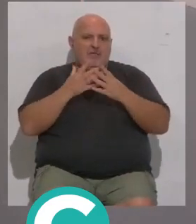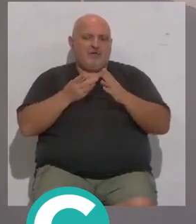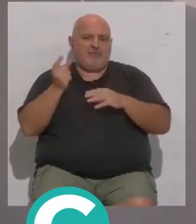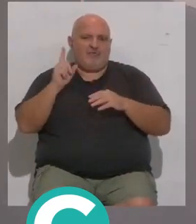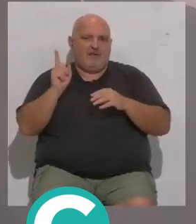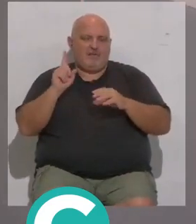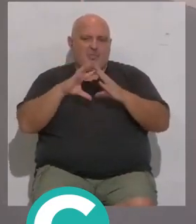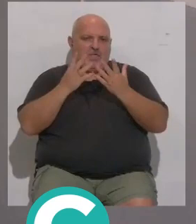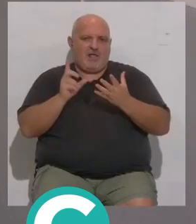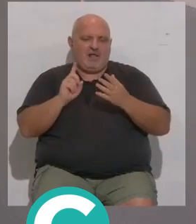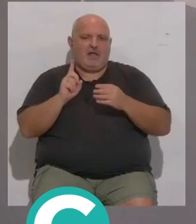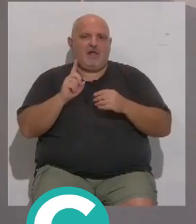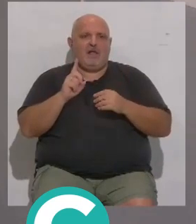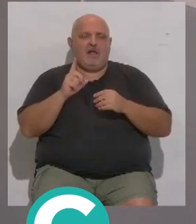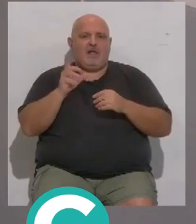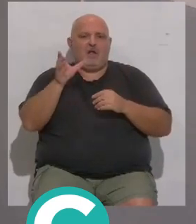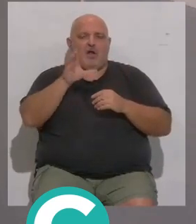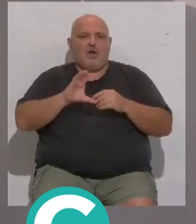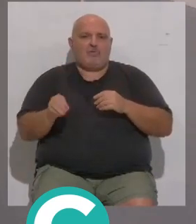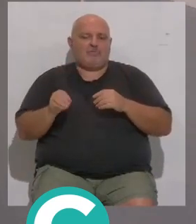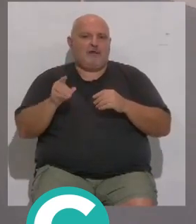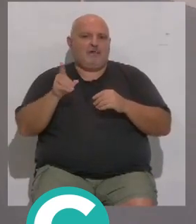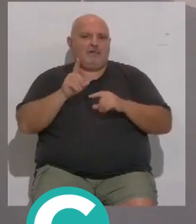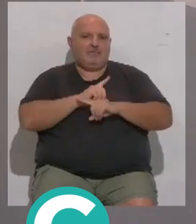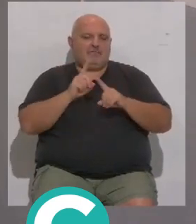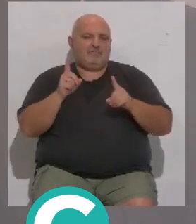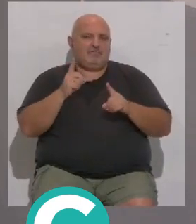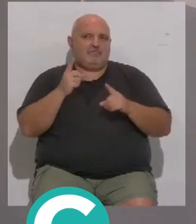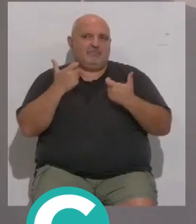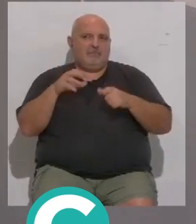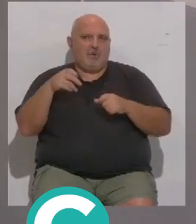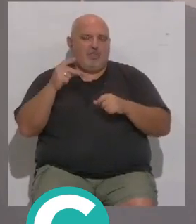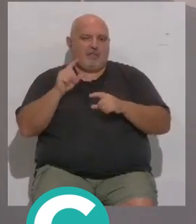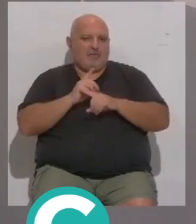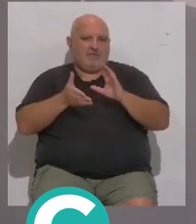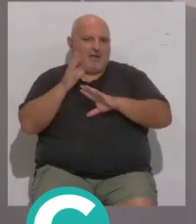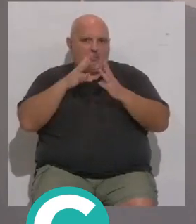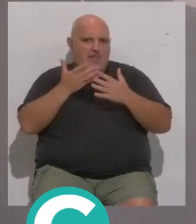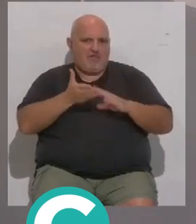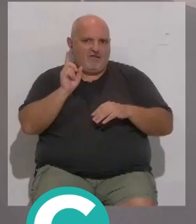clasificó. La República Democrática del Congo, indiscutiblemente, con Bongonda tampoco.